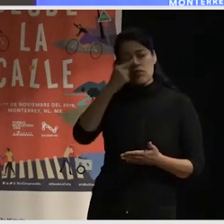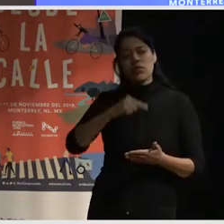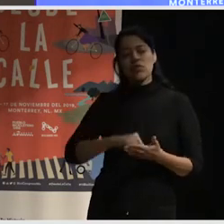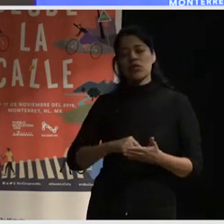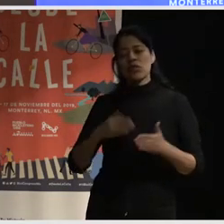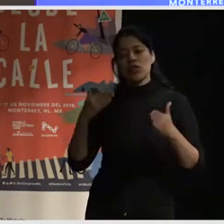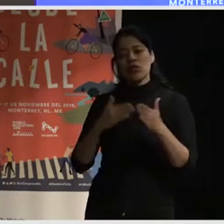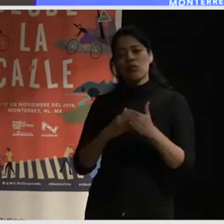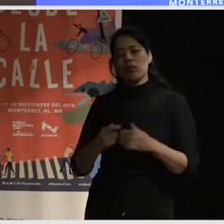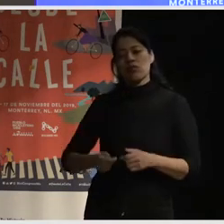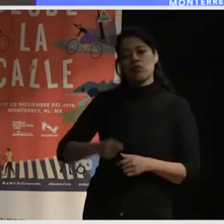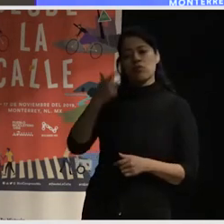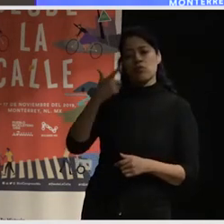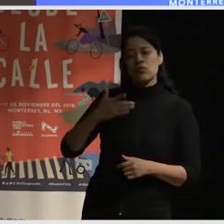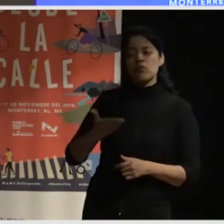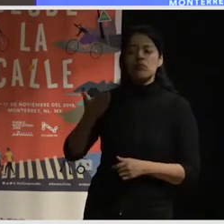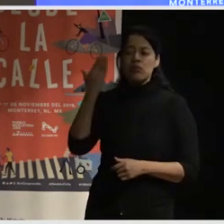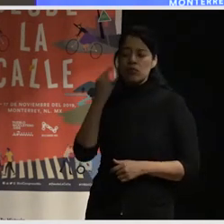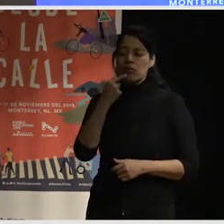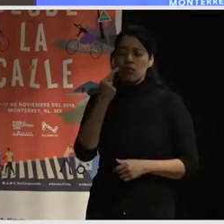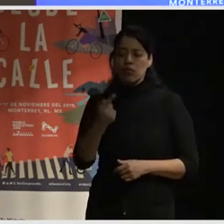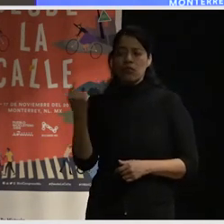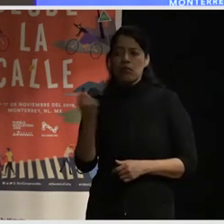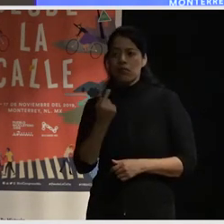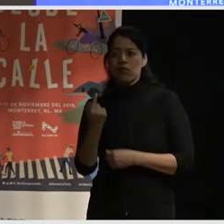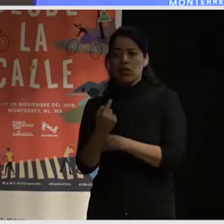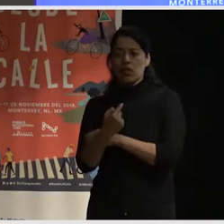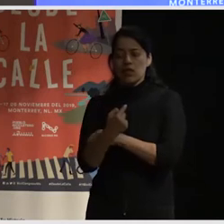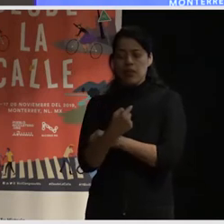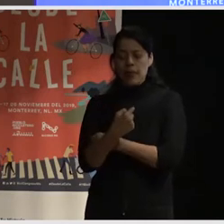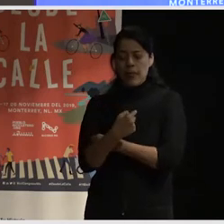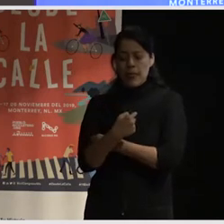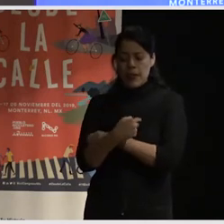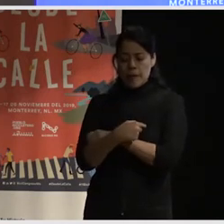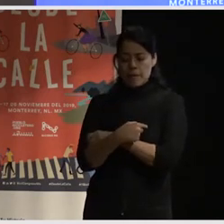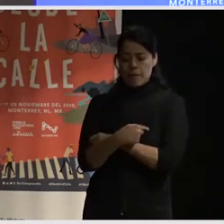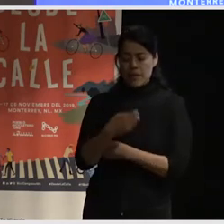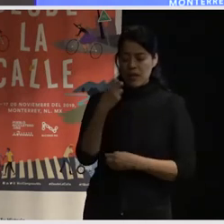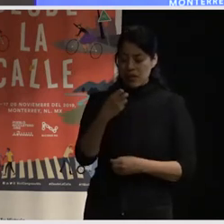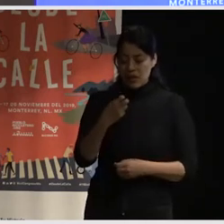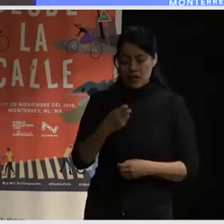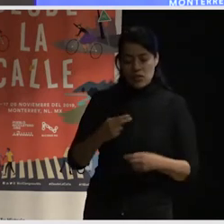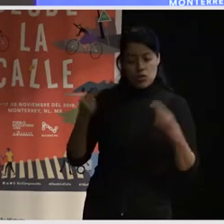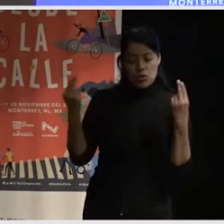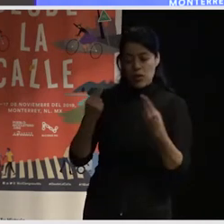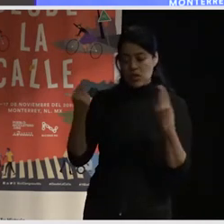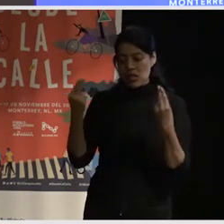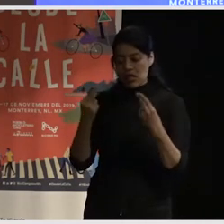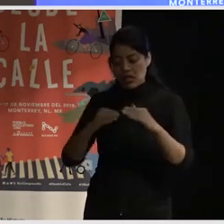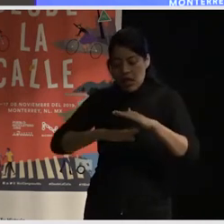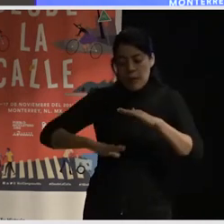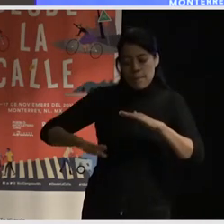obstáculo principal es lo que comentaba al principio en donde este tema no ha entrado en la canasta básica de las necesidades de